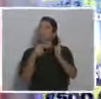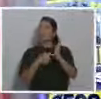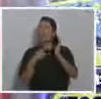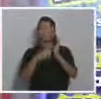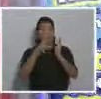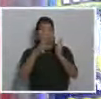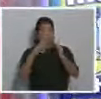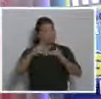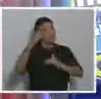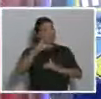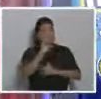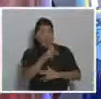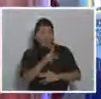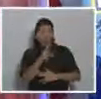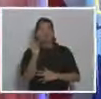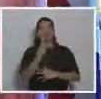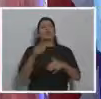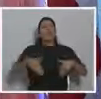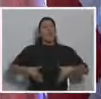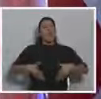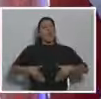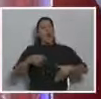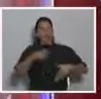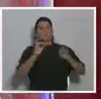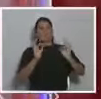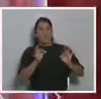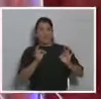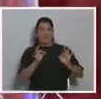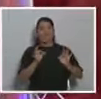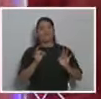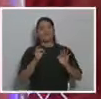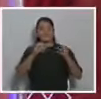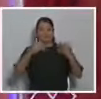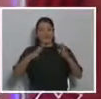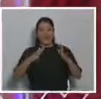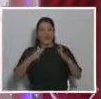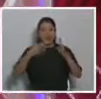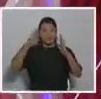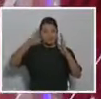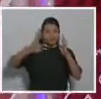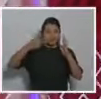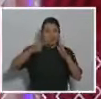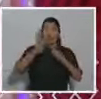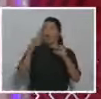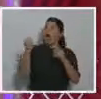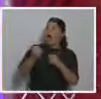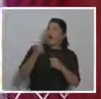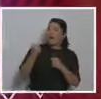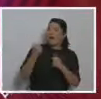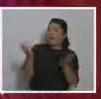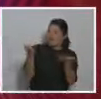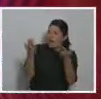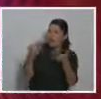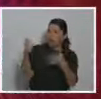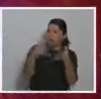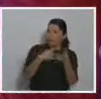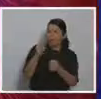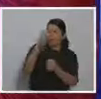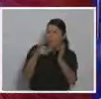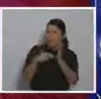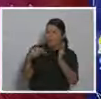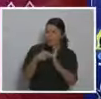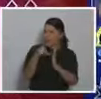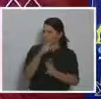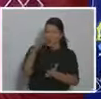la bolsa. Muy bien. Así que... ahí está Favo en la cámara. 2 millones, ya sabe, ¿verdad? No